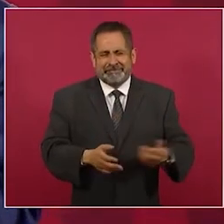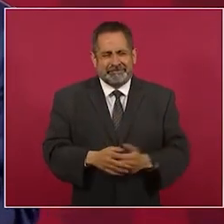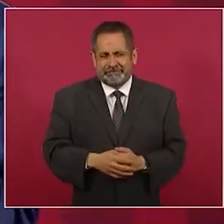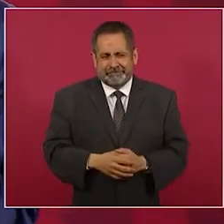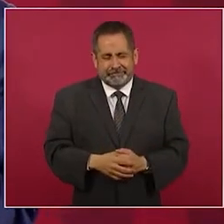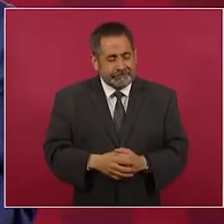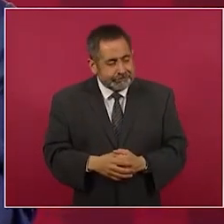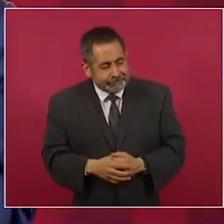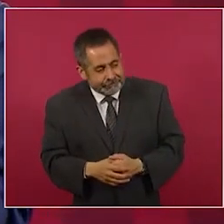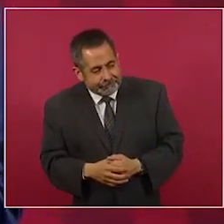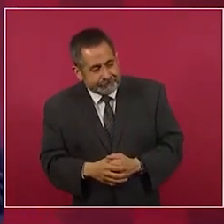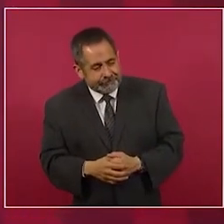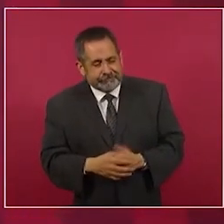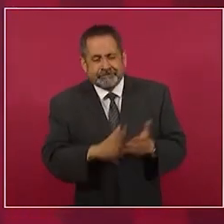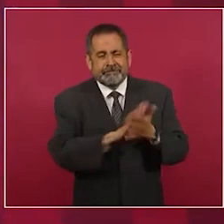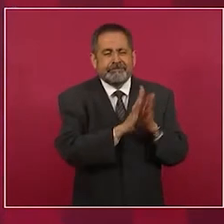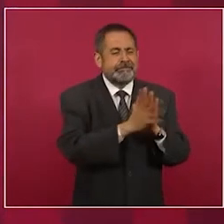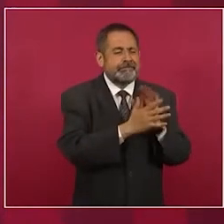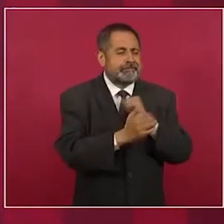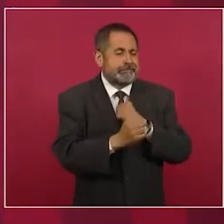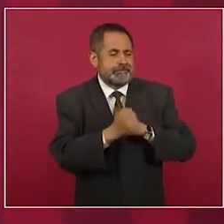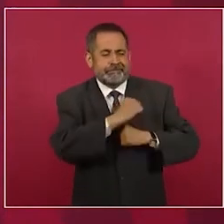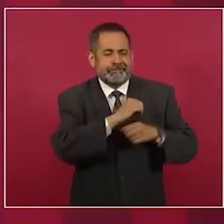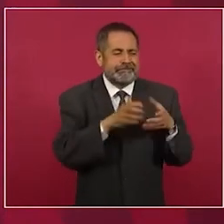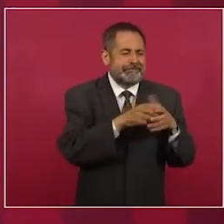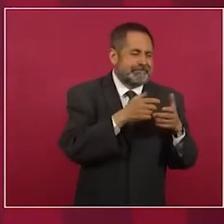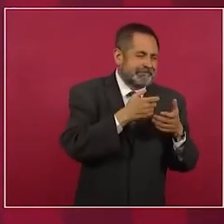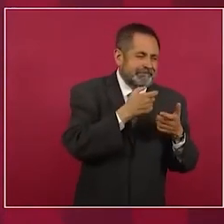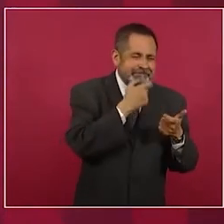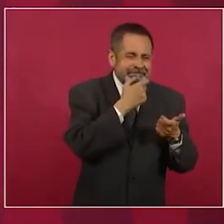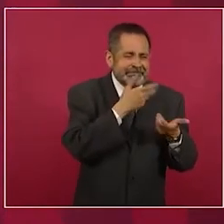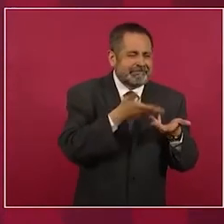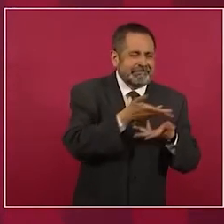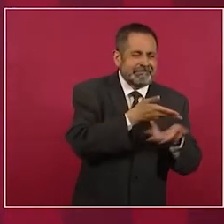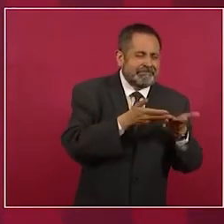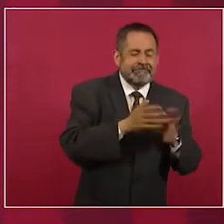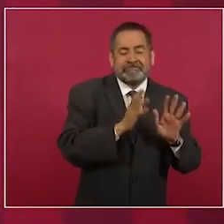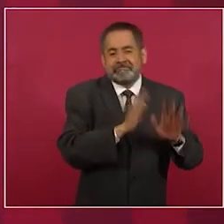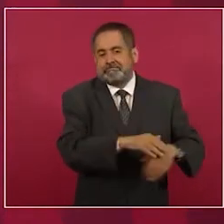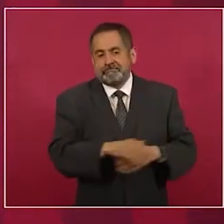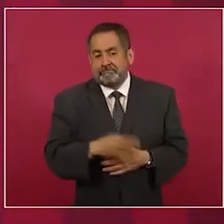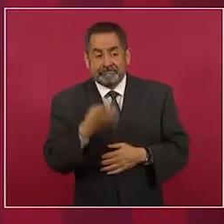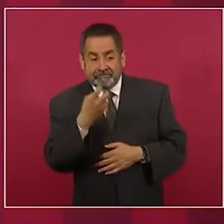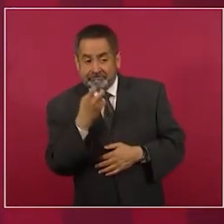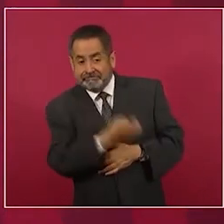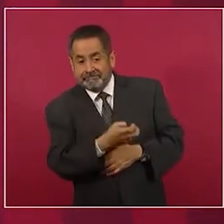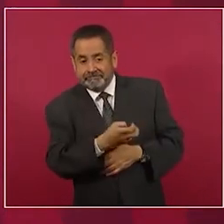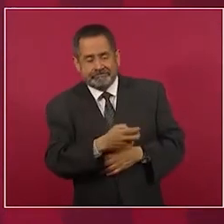ahí se regodean, pero eso no es